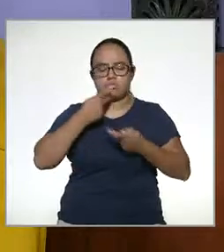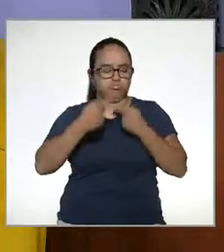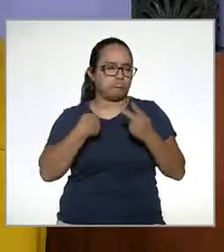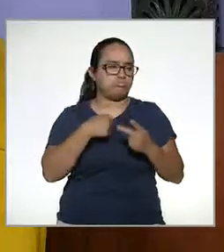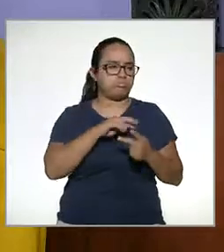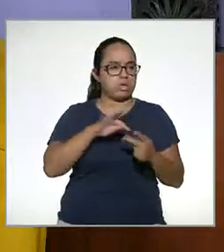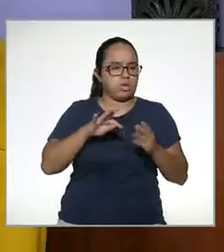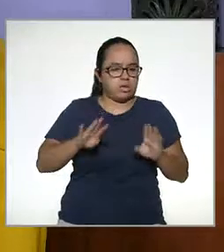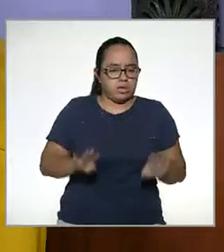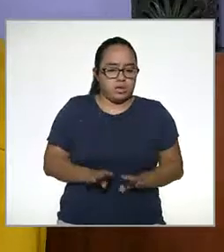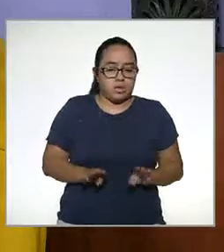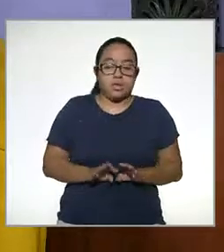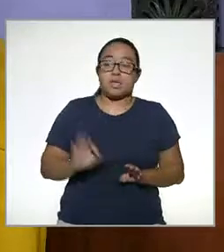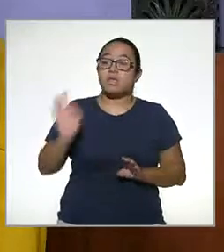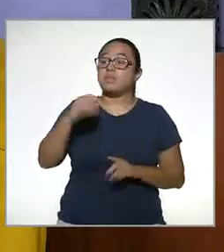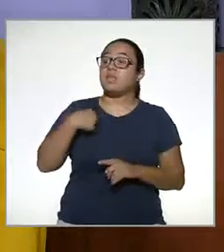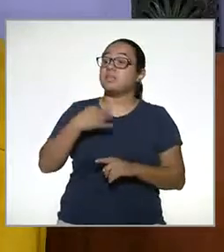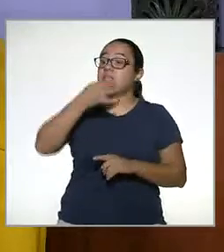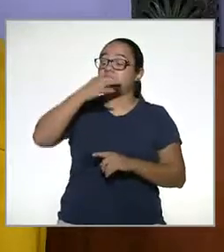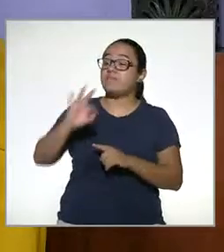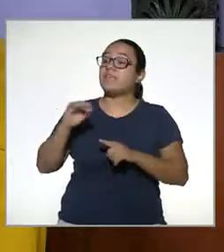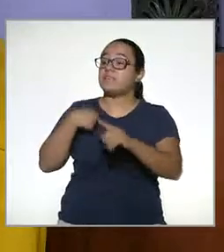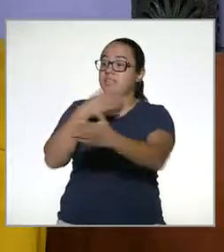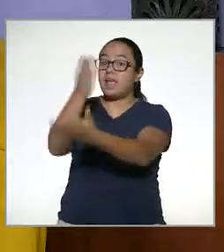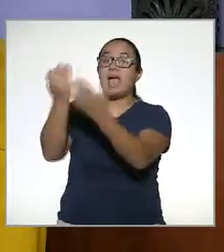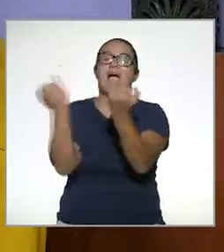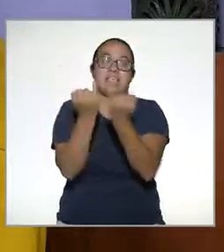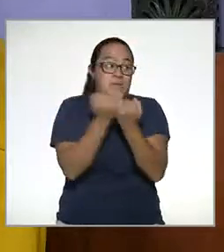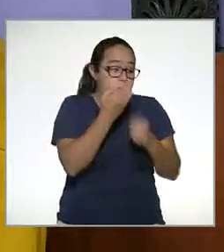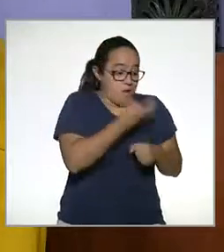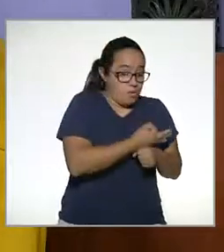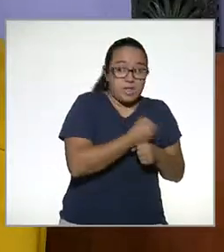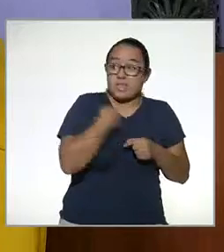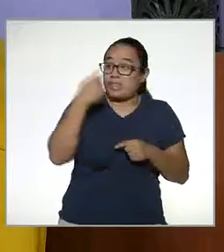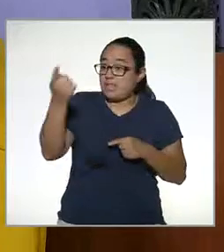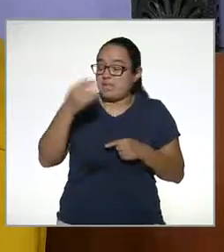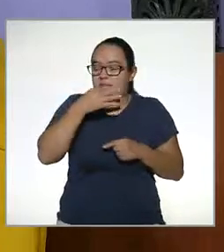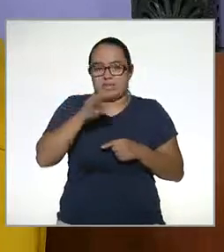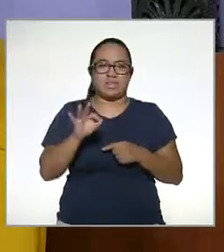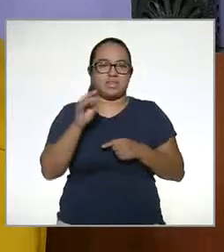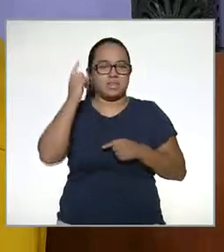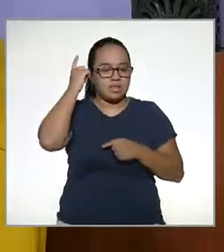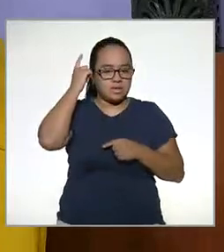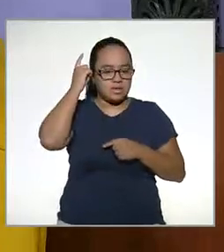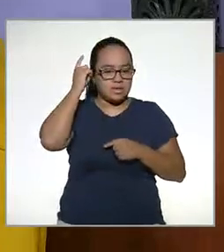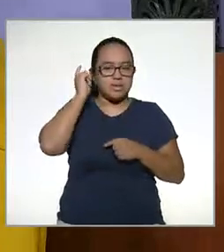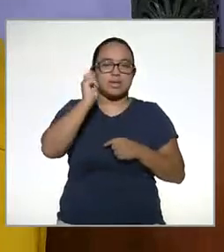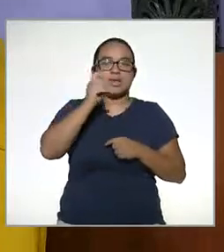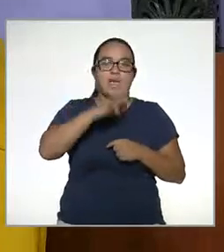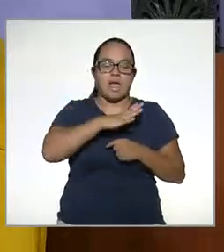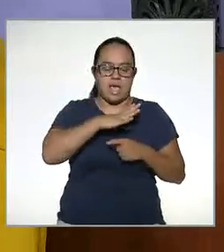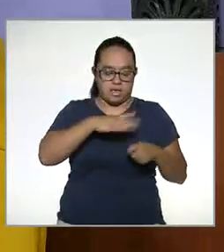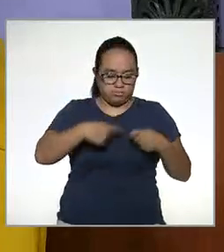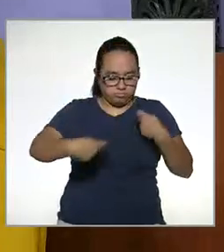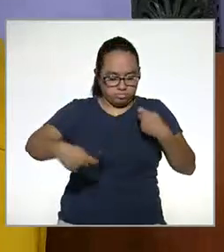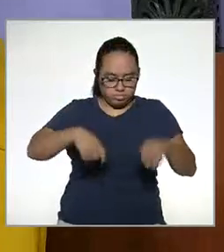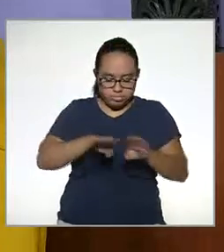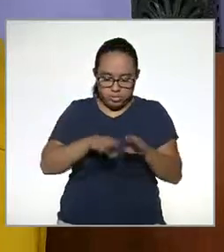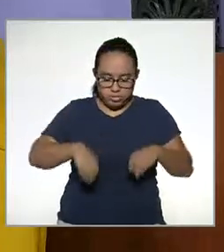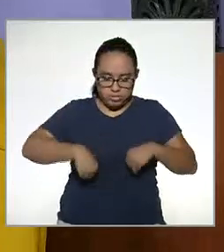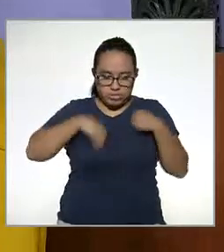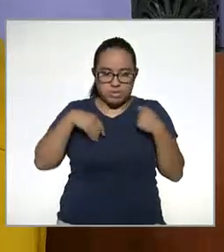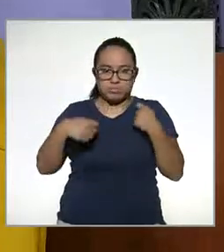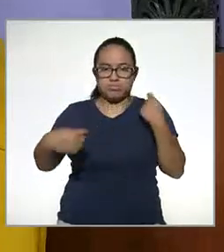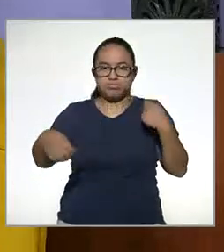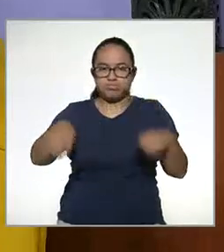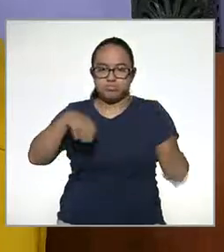forma, que probablemente en una fiesta con amigos no se comportaría igual, eventualmente haya algo del orden de esta plasticidad, ¿no?, de la vida, que